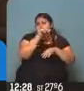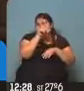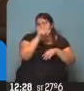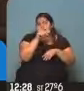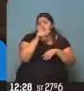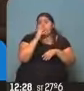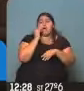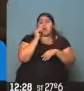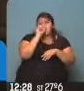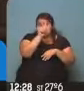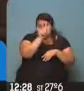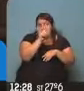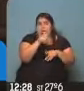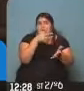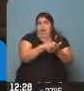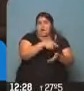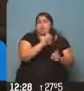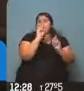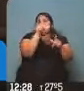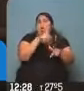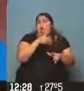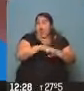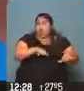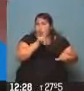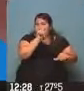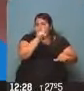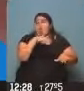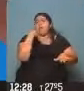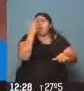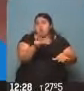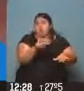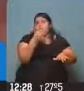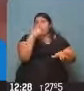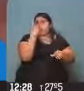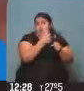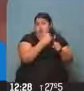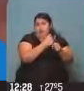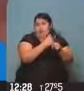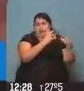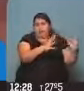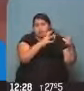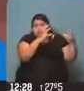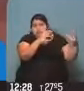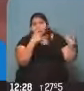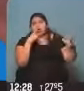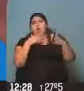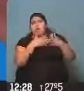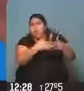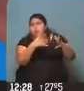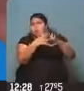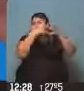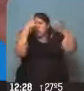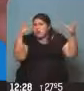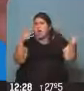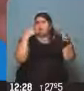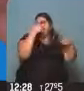accidente y entra en escena el buque 'ocean tercero que se está trabajando en este momento un buque de porte grande con